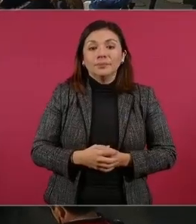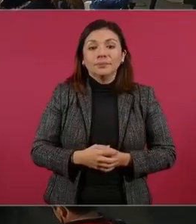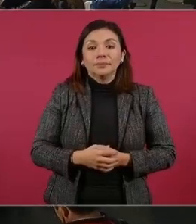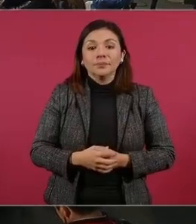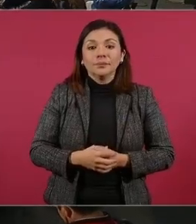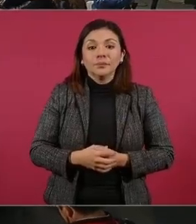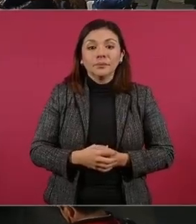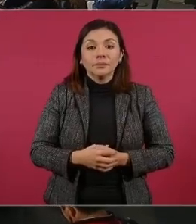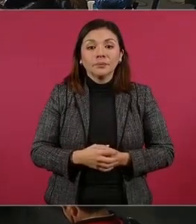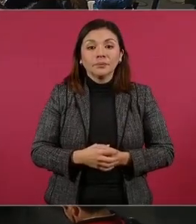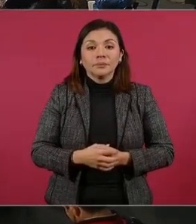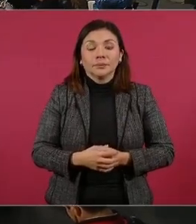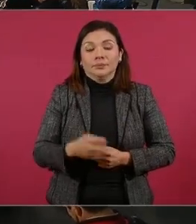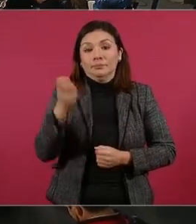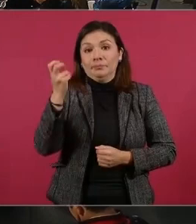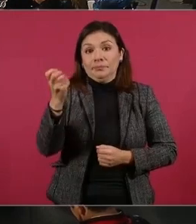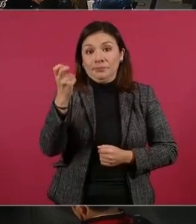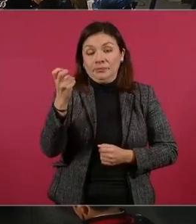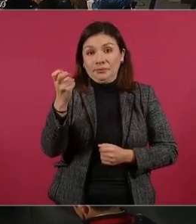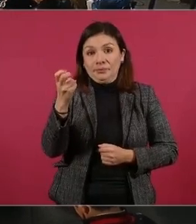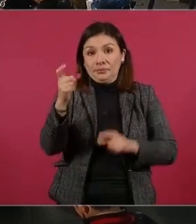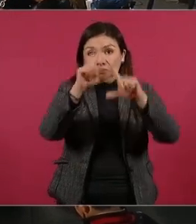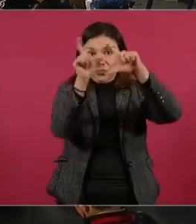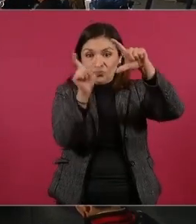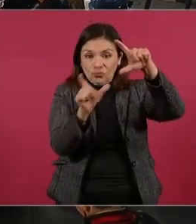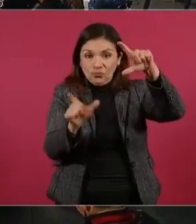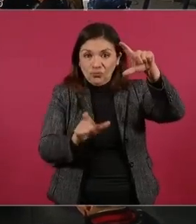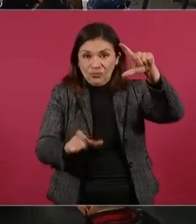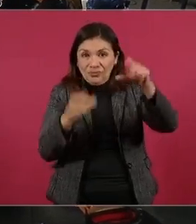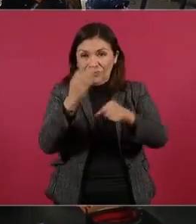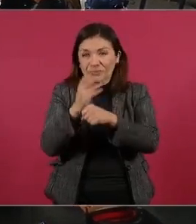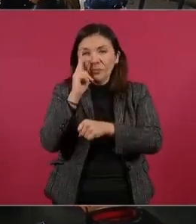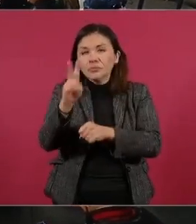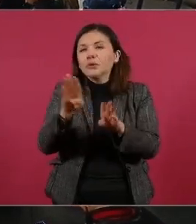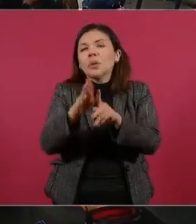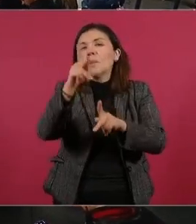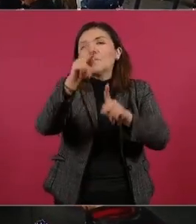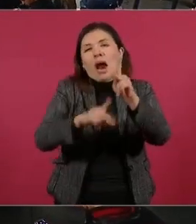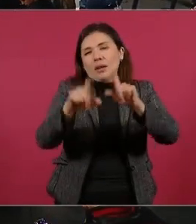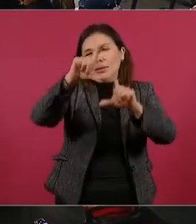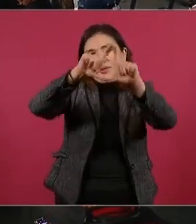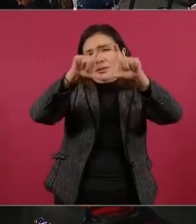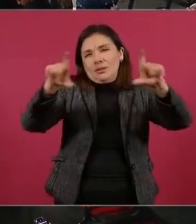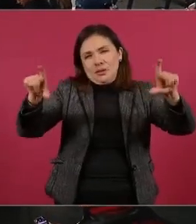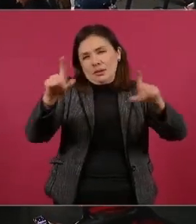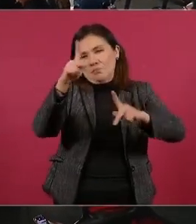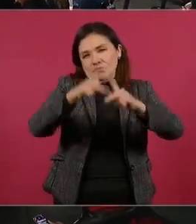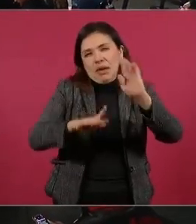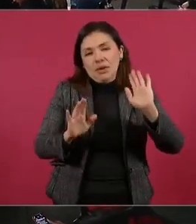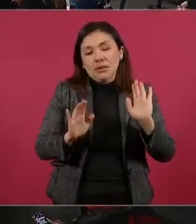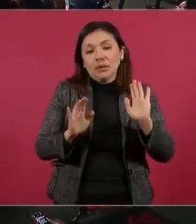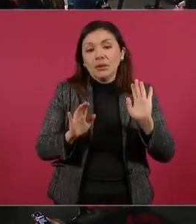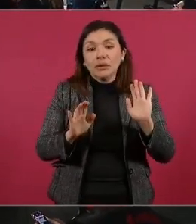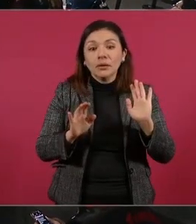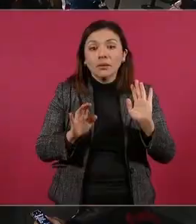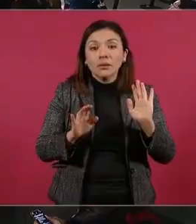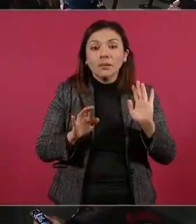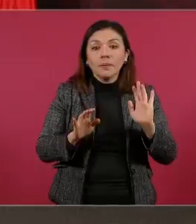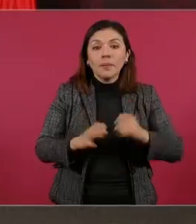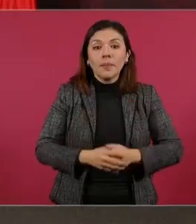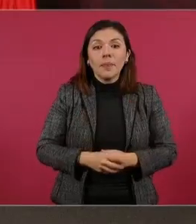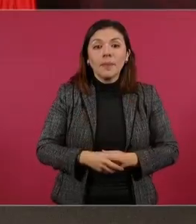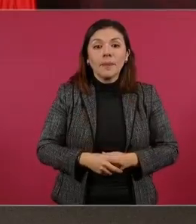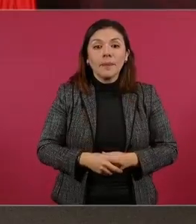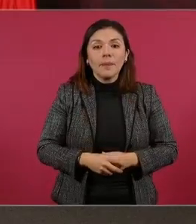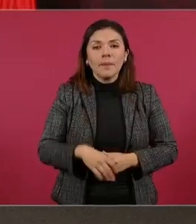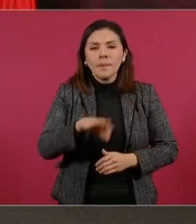ese es el embalse estamos viendo nada más una parte a ver si